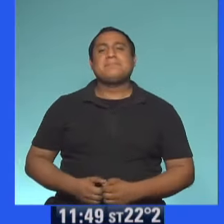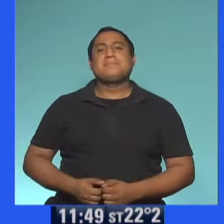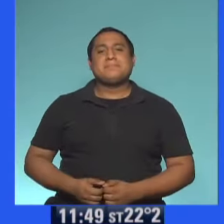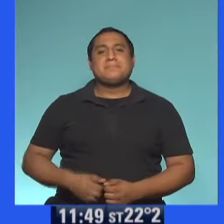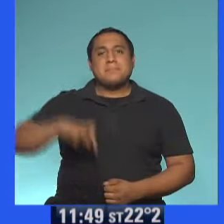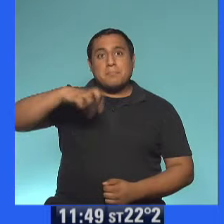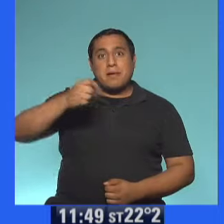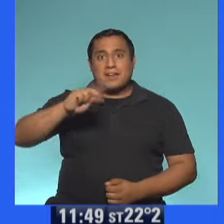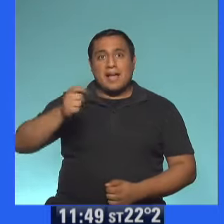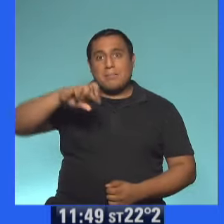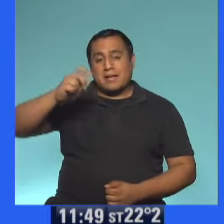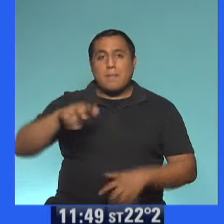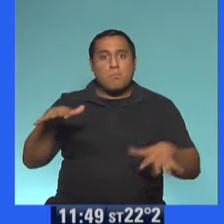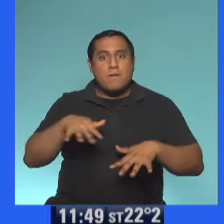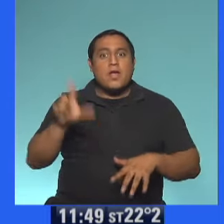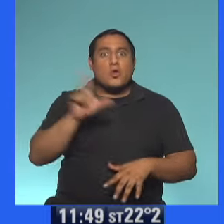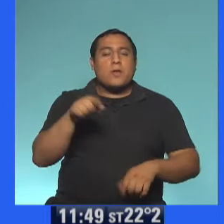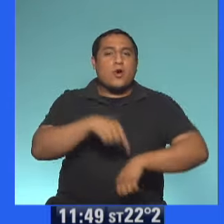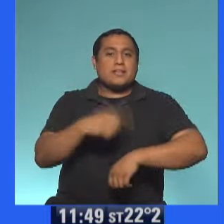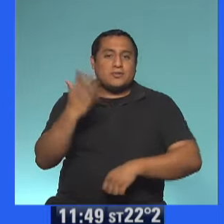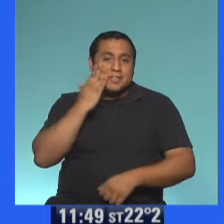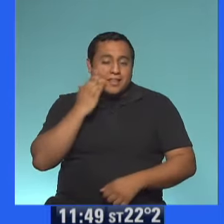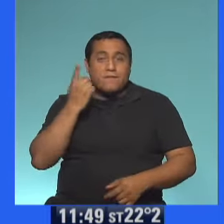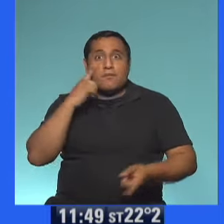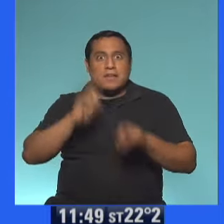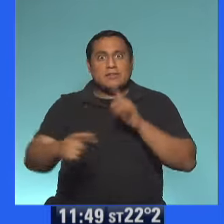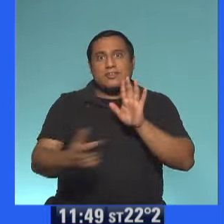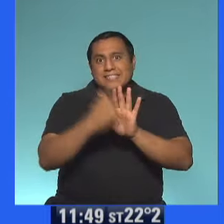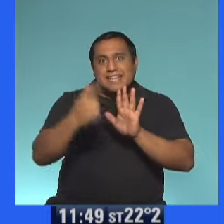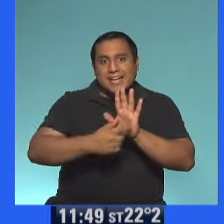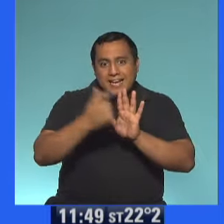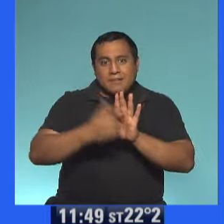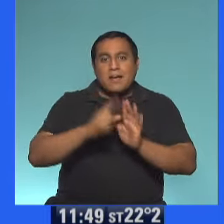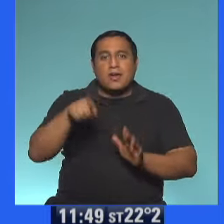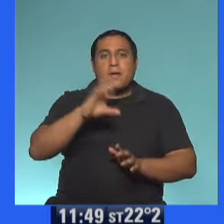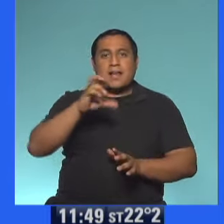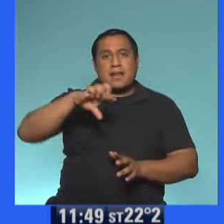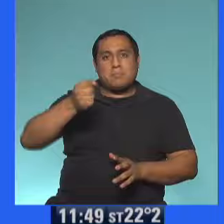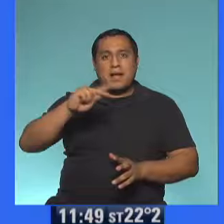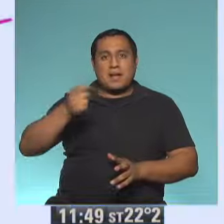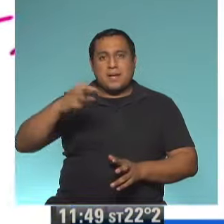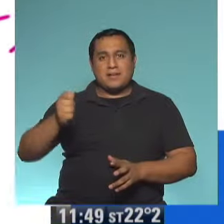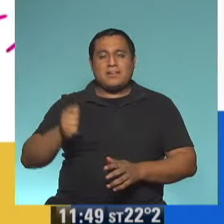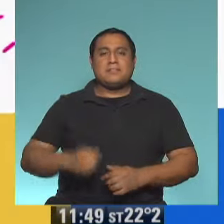Paca Paca Se Mueve todos los lunes a las 17, en vivo por Instagram, @canalpacapaca.